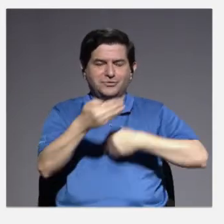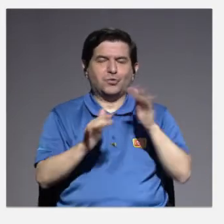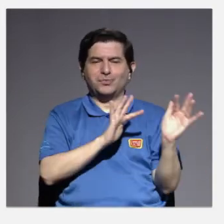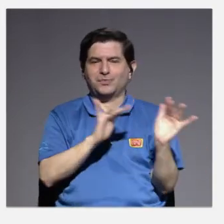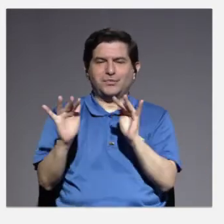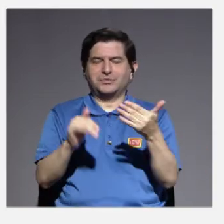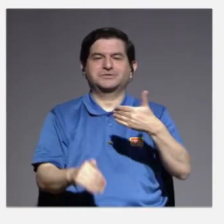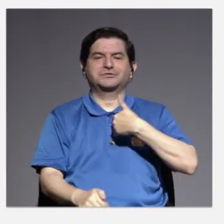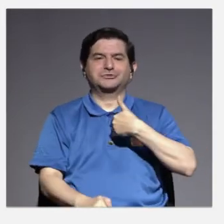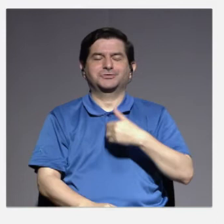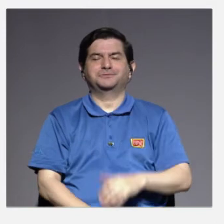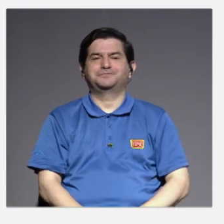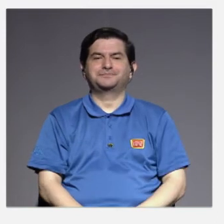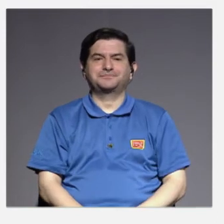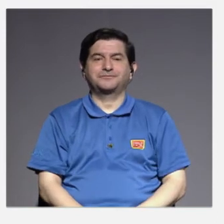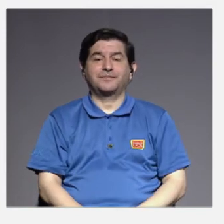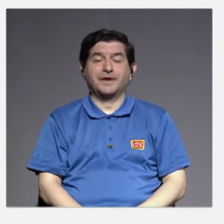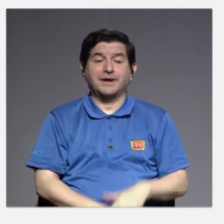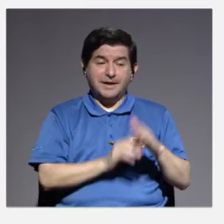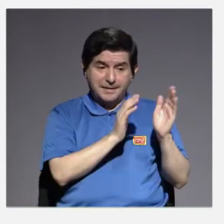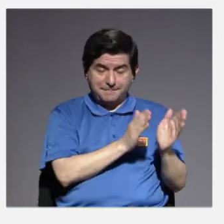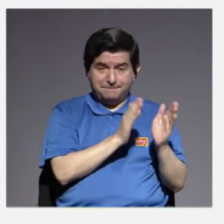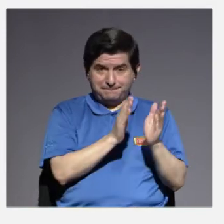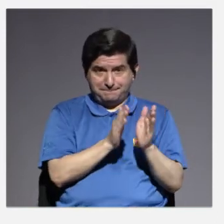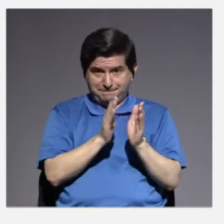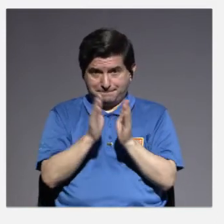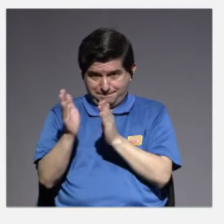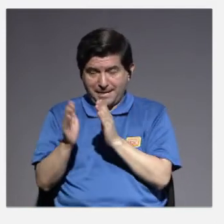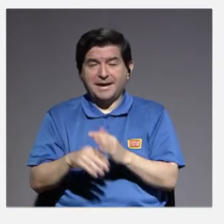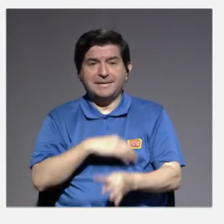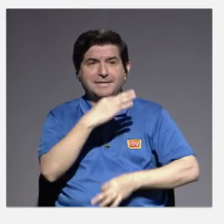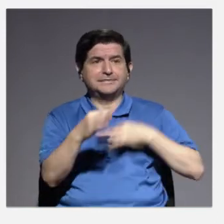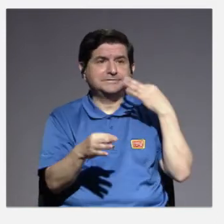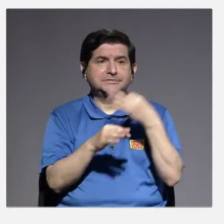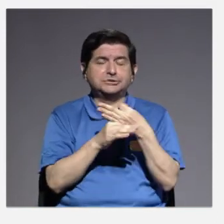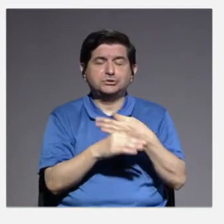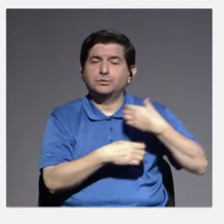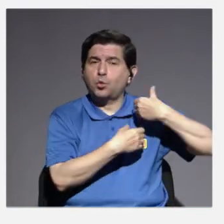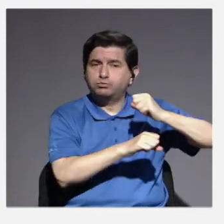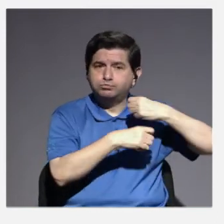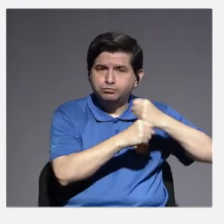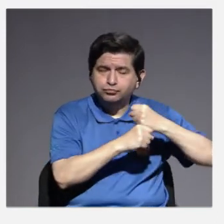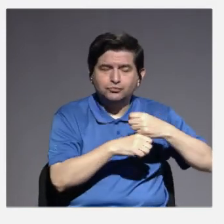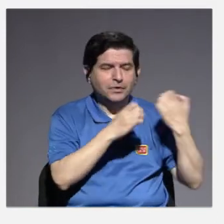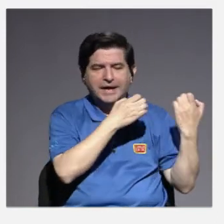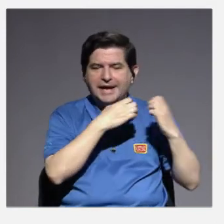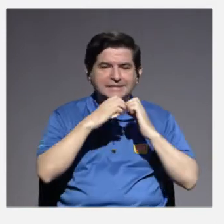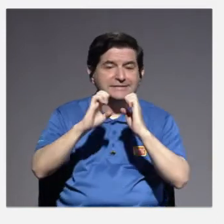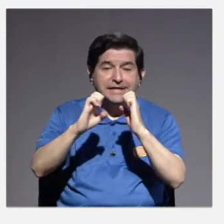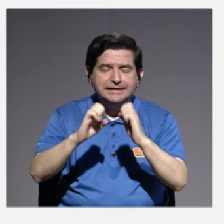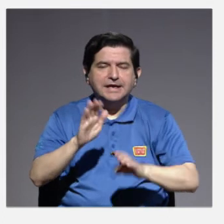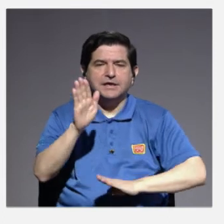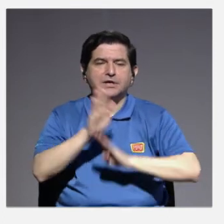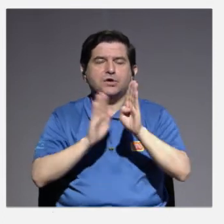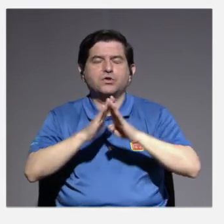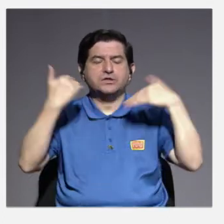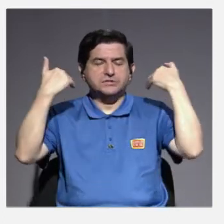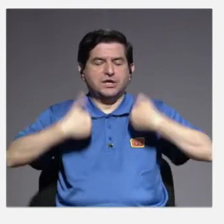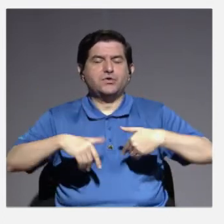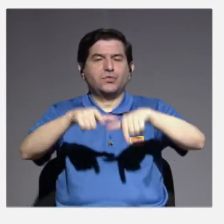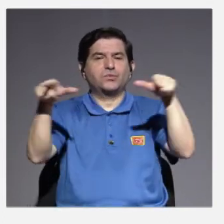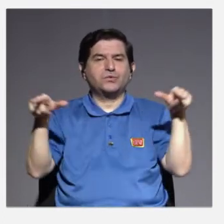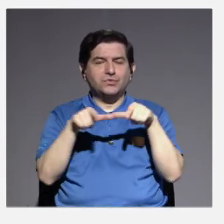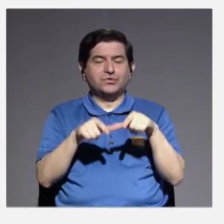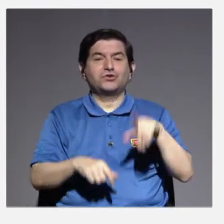digitalización como tal. Entonces, nuestros planes a nivel municipal, planes estratégicos, planes de desarrollo humano local,